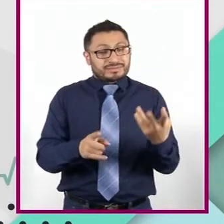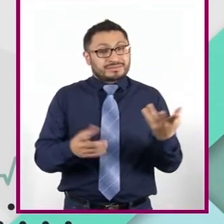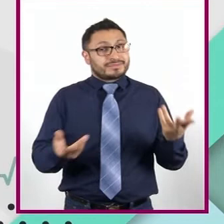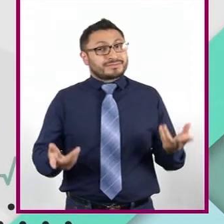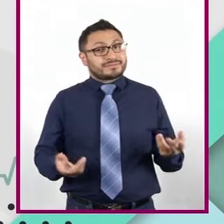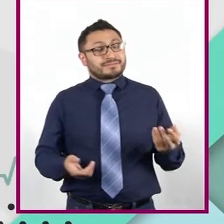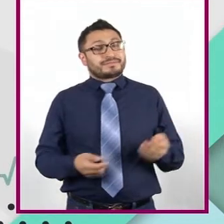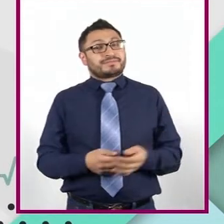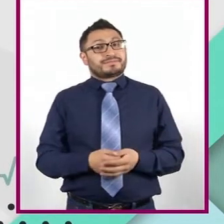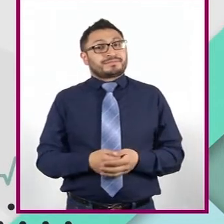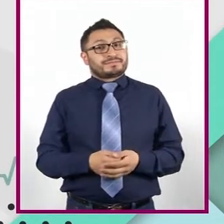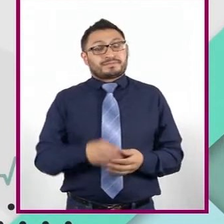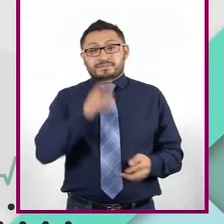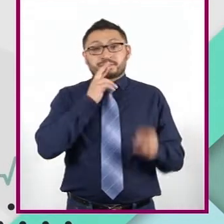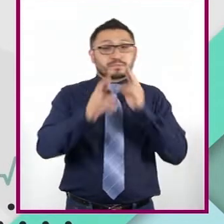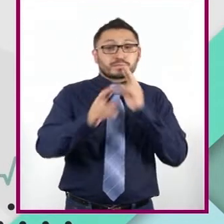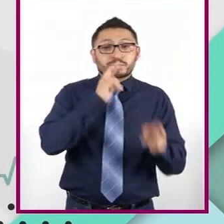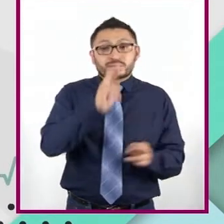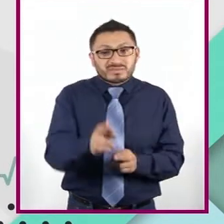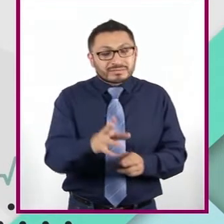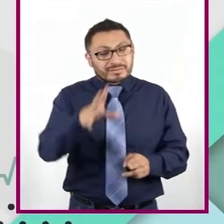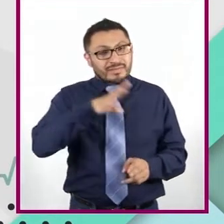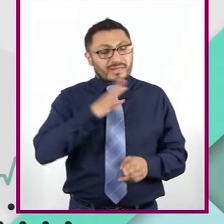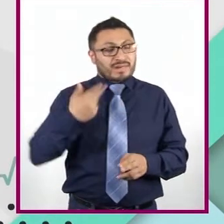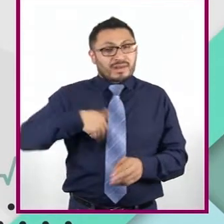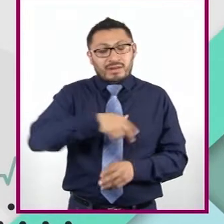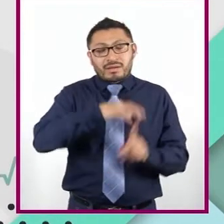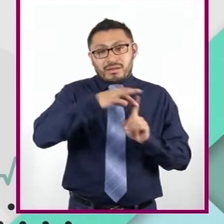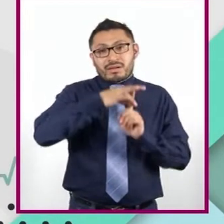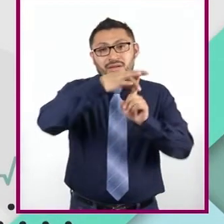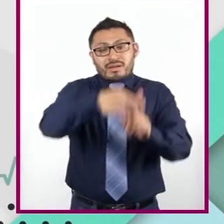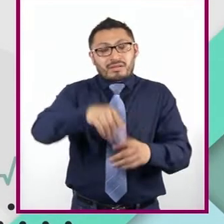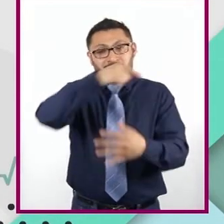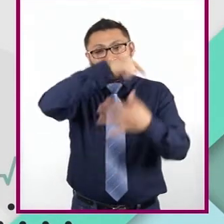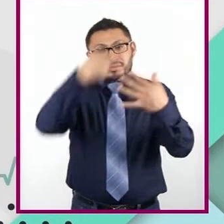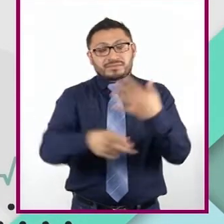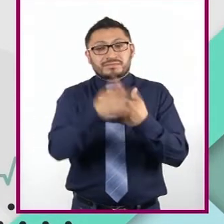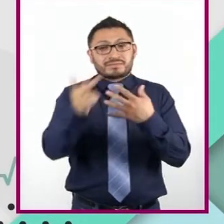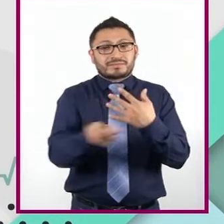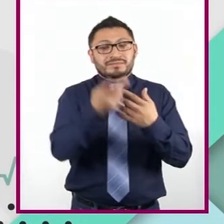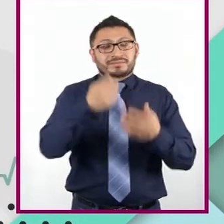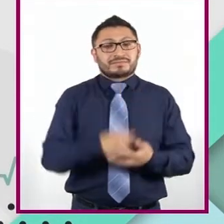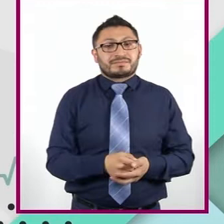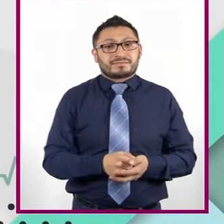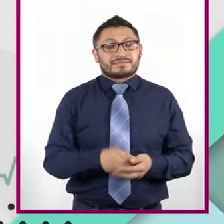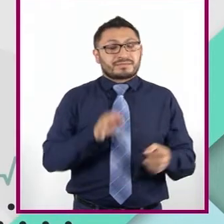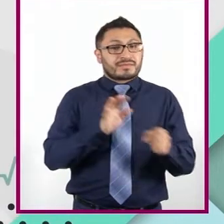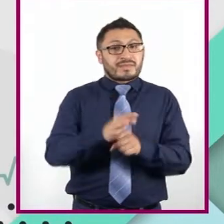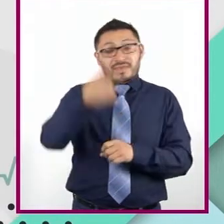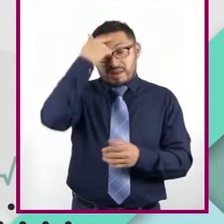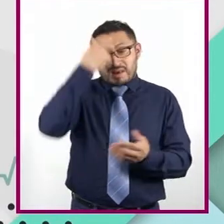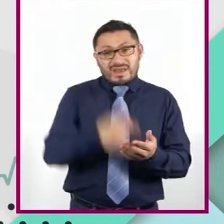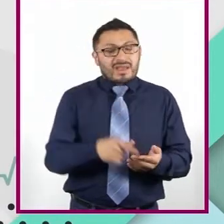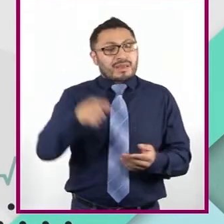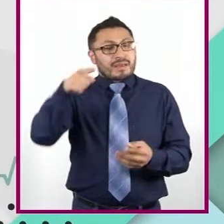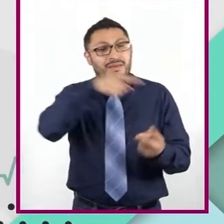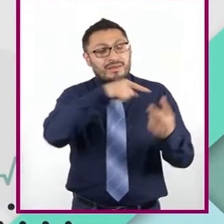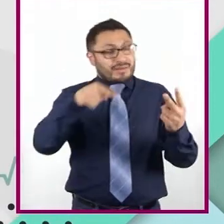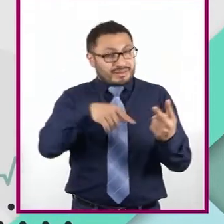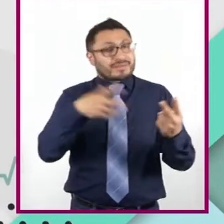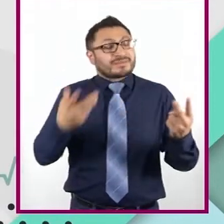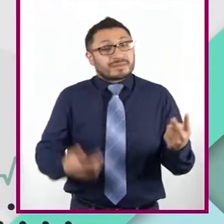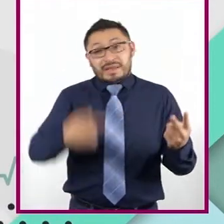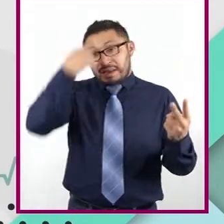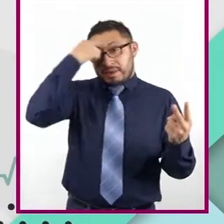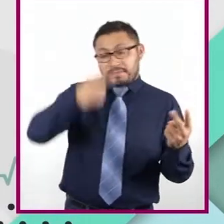probabilidades? Para responder, nos podemos guiar de los siguientes cuestionamientos. ¿Qué consideraron Cecilia y Santiago